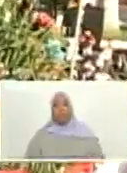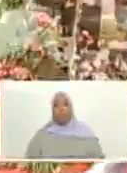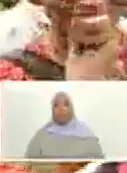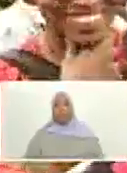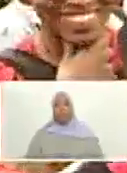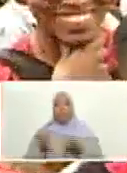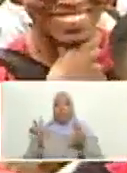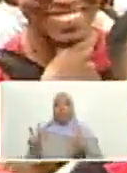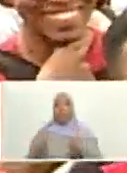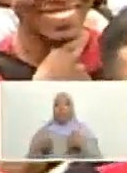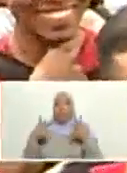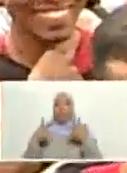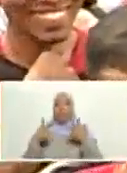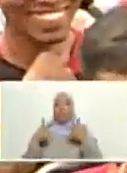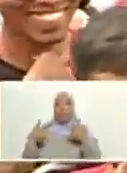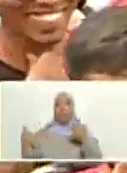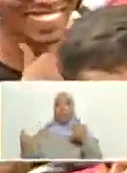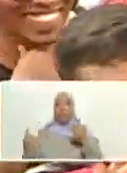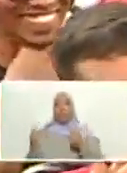Y en séptimo lugar,